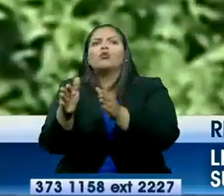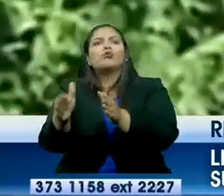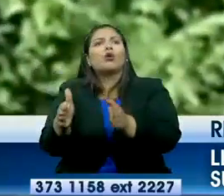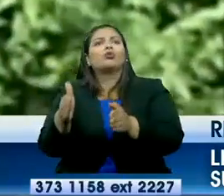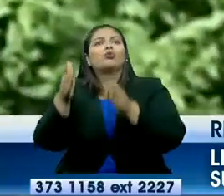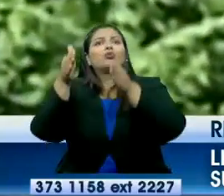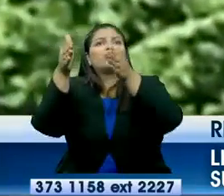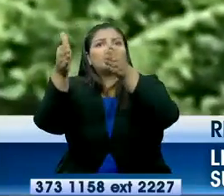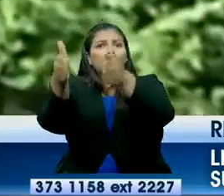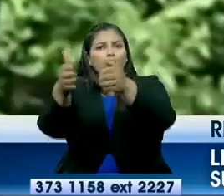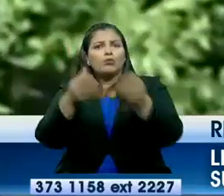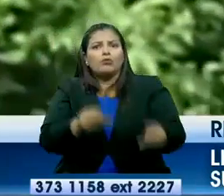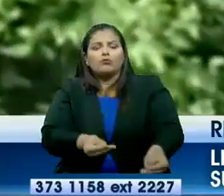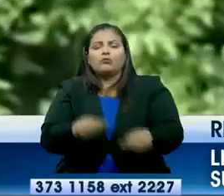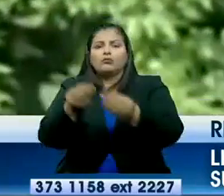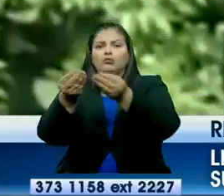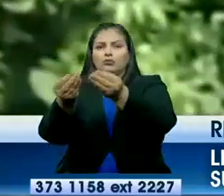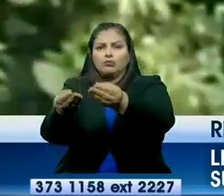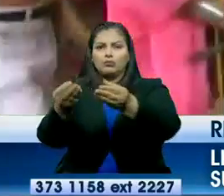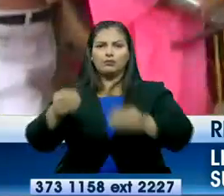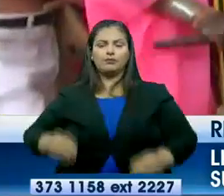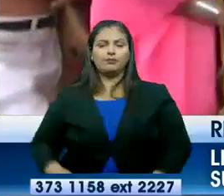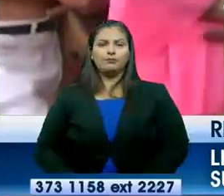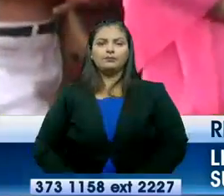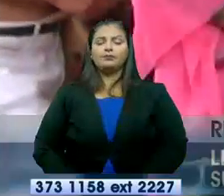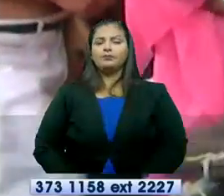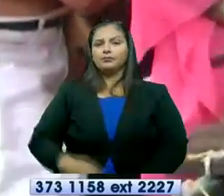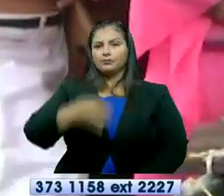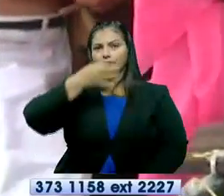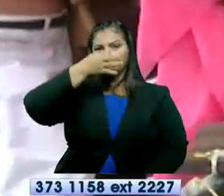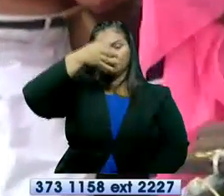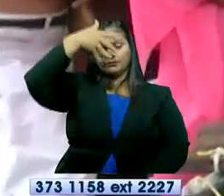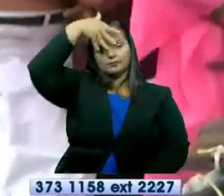como una forma de preservar la historia Sáchila. Desde Santo Domingo, informó Gisela Moreira.